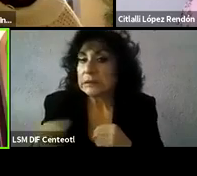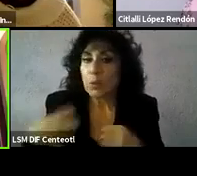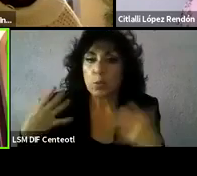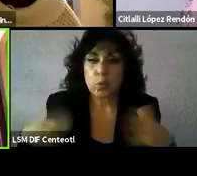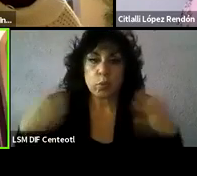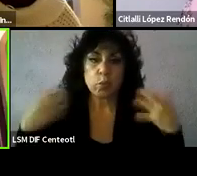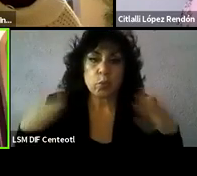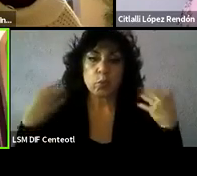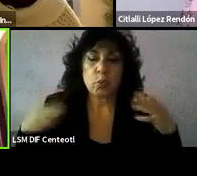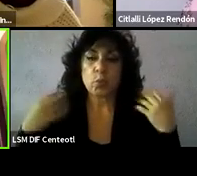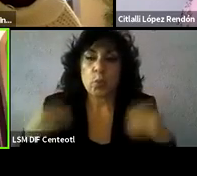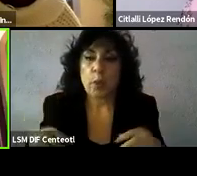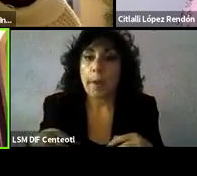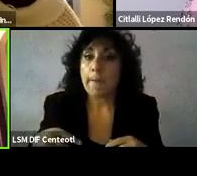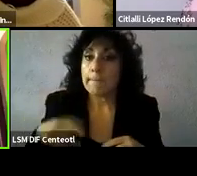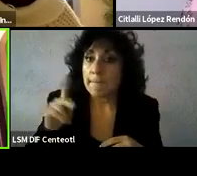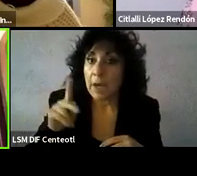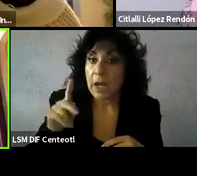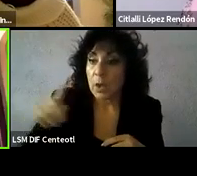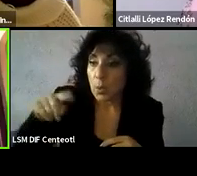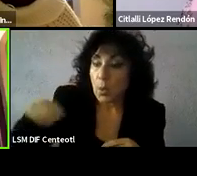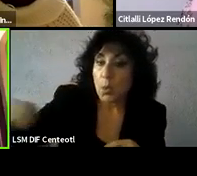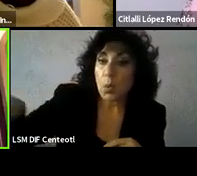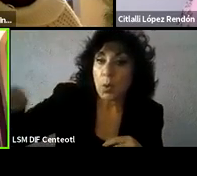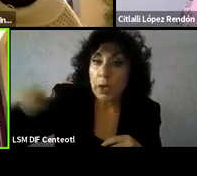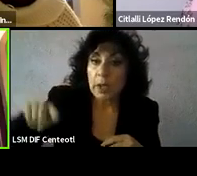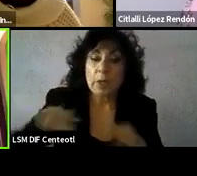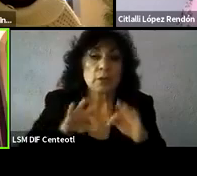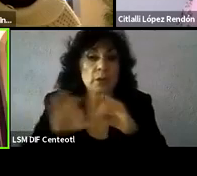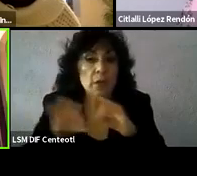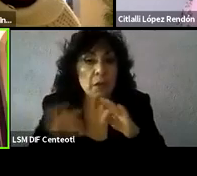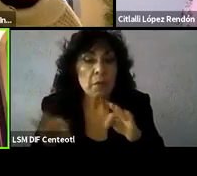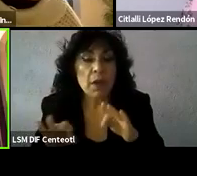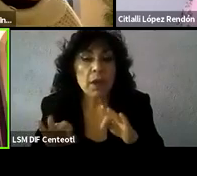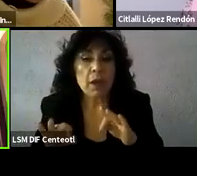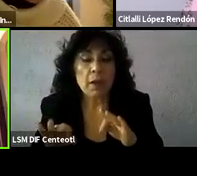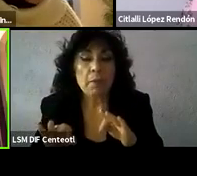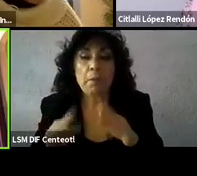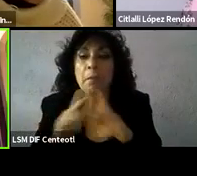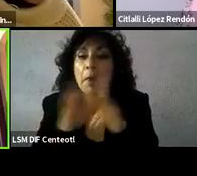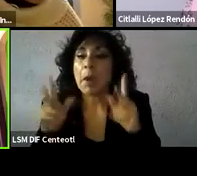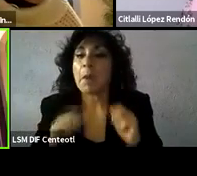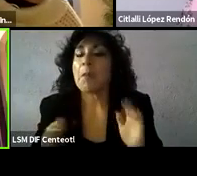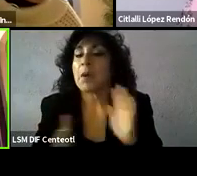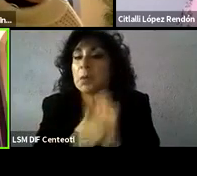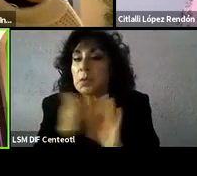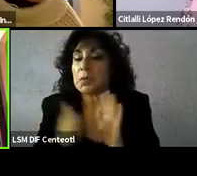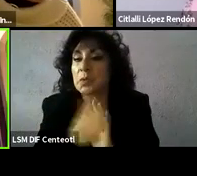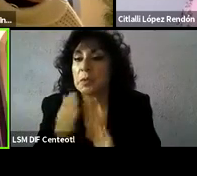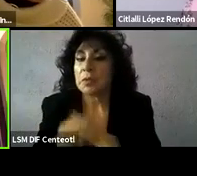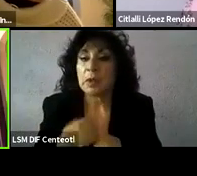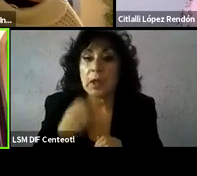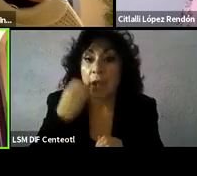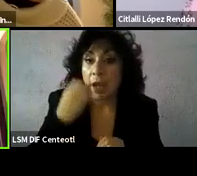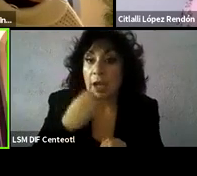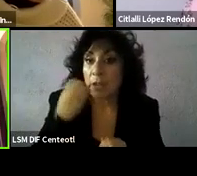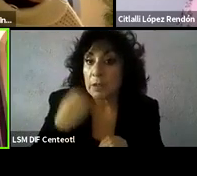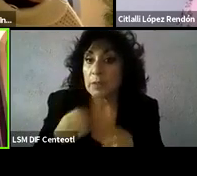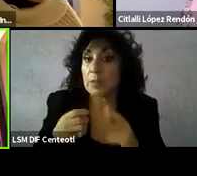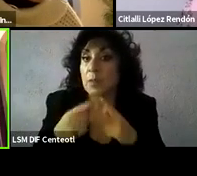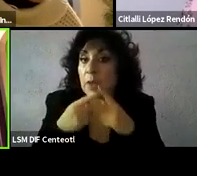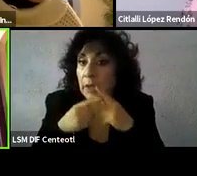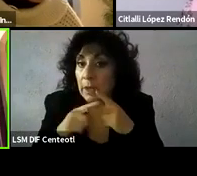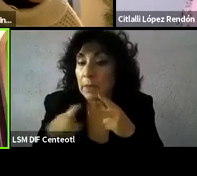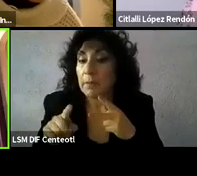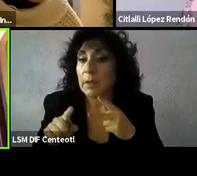afuera, pero en el proceso de educación para la paz dentro de la escuela les ha permitido hacer una